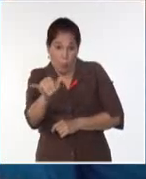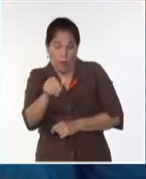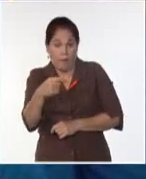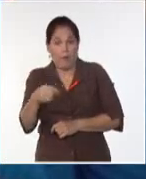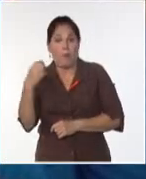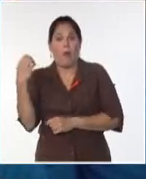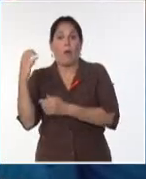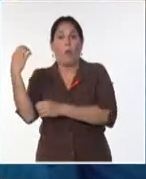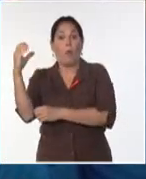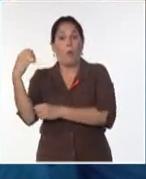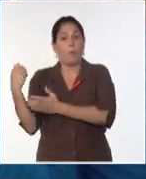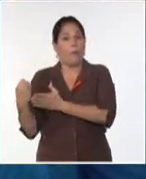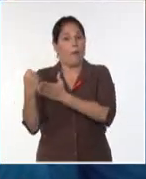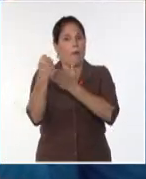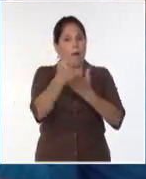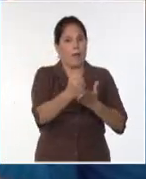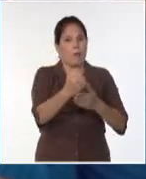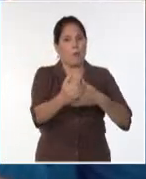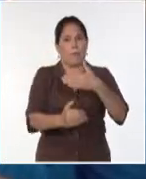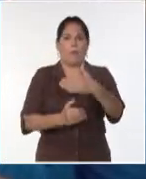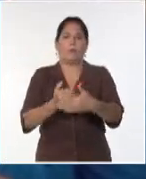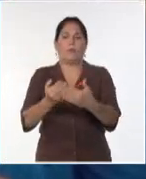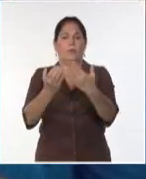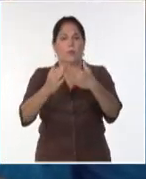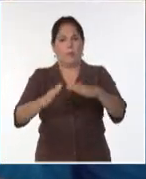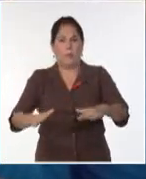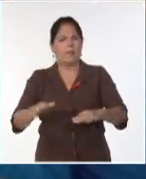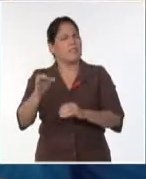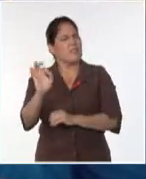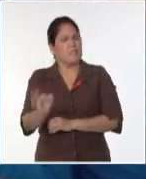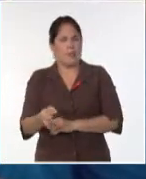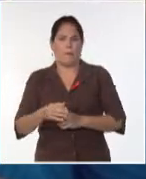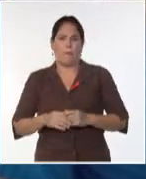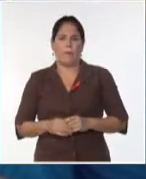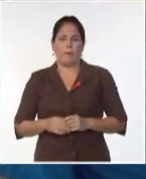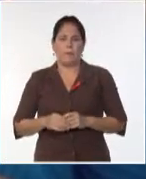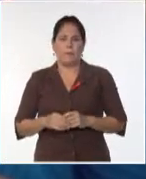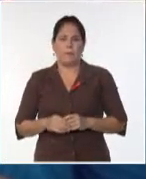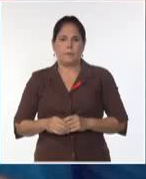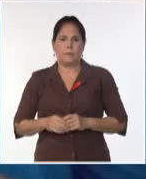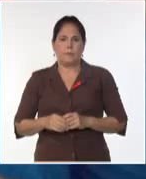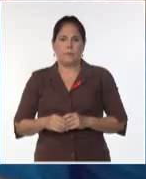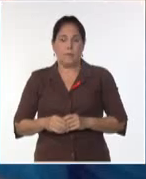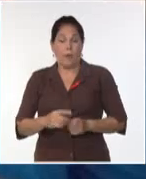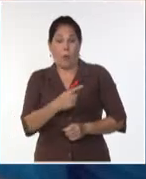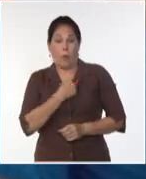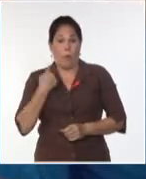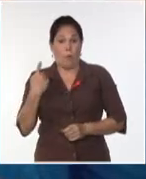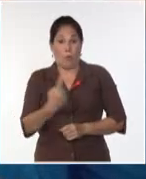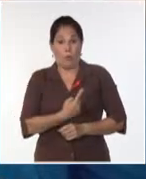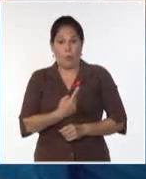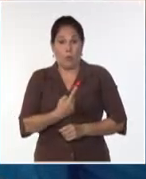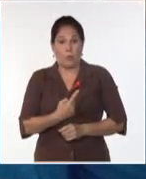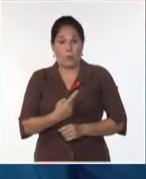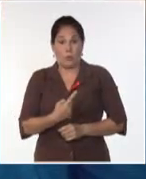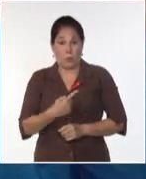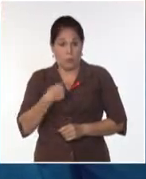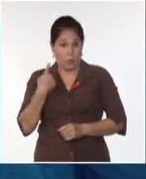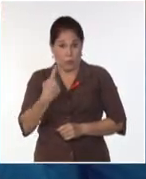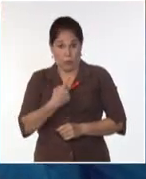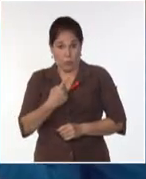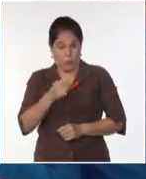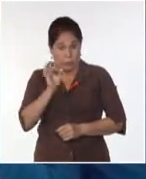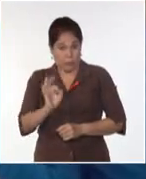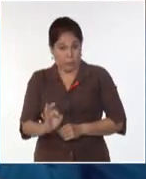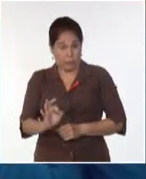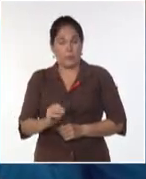Colombia de Cuba el proceso de paz en Colombia con el ELN. Así que hemos desde el día 1, siguiendo las instrucciones del